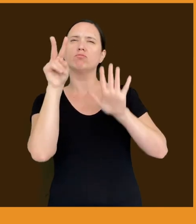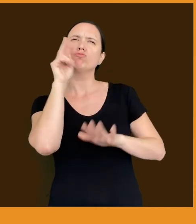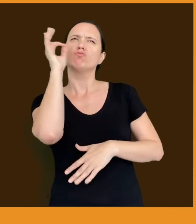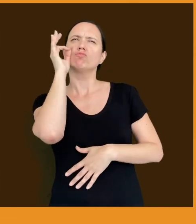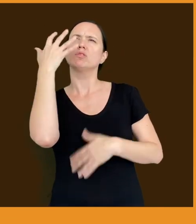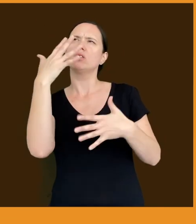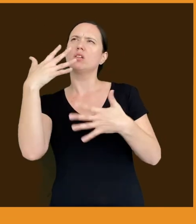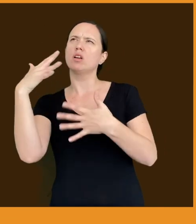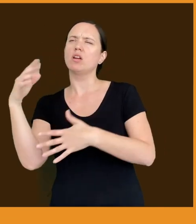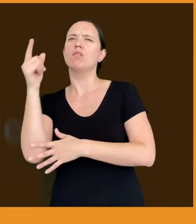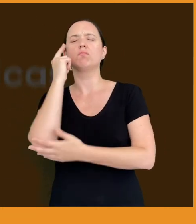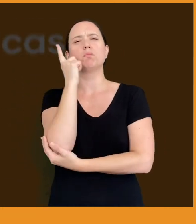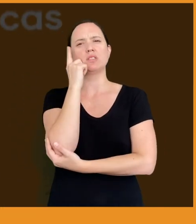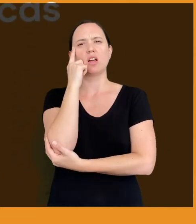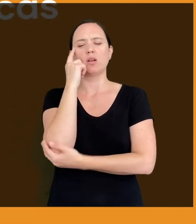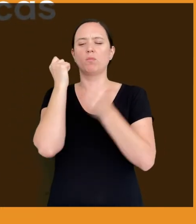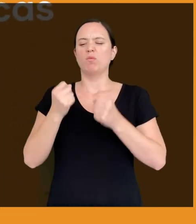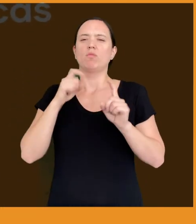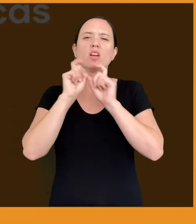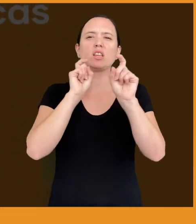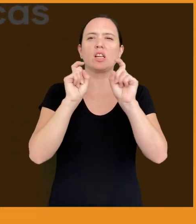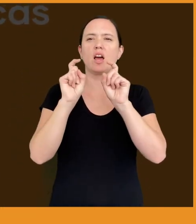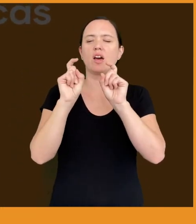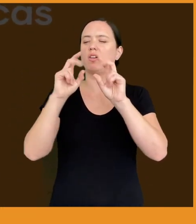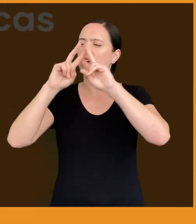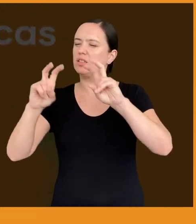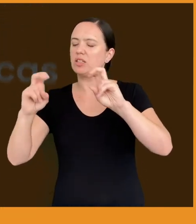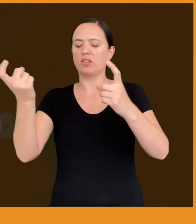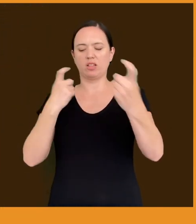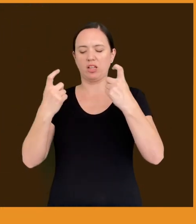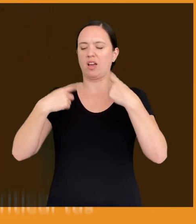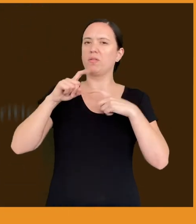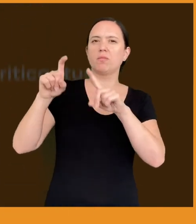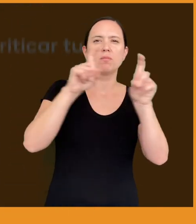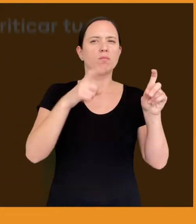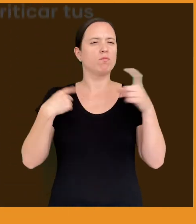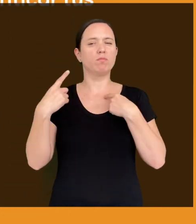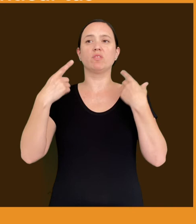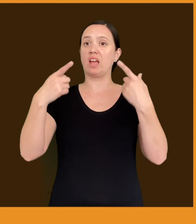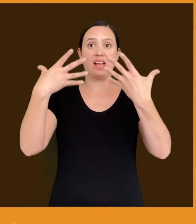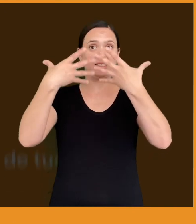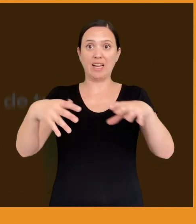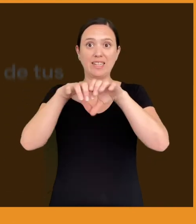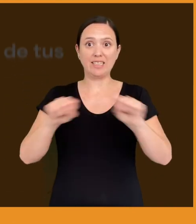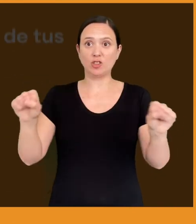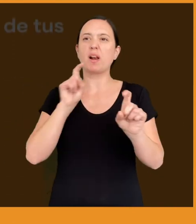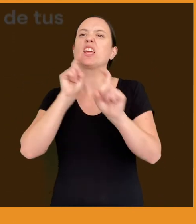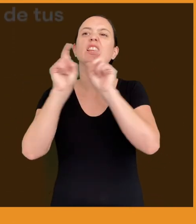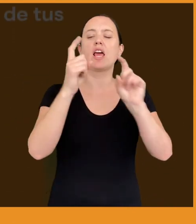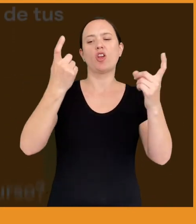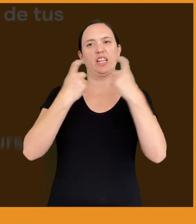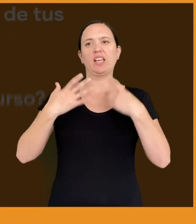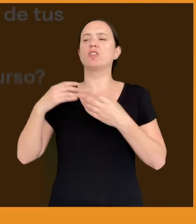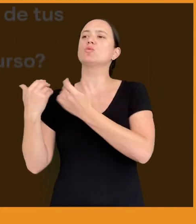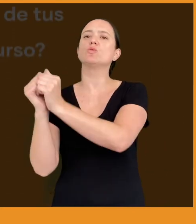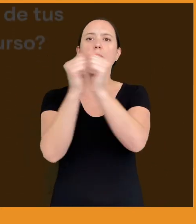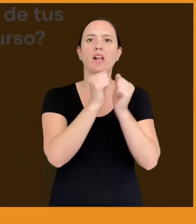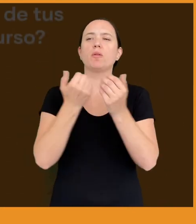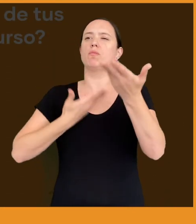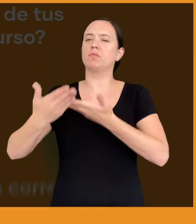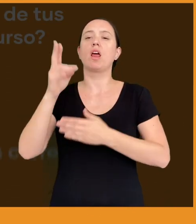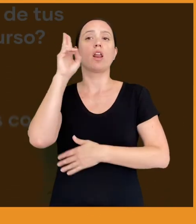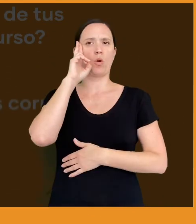estos referentes y pensar en qué críticas y análisis podrías hacer, ¿estás listo para criticar tus propias obras y la de tus compañeros de